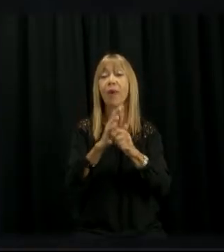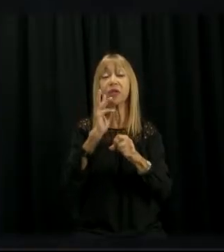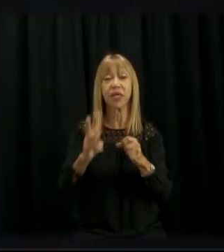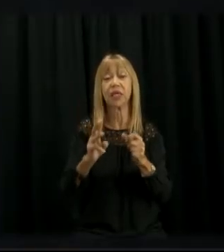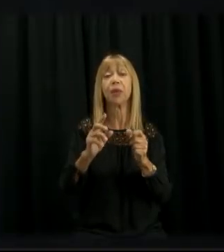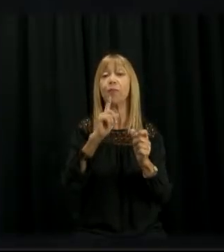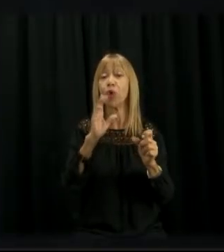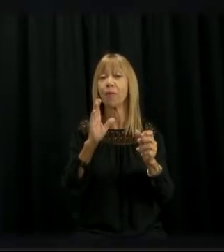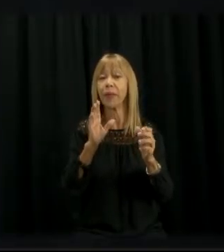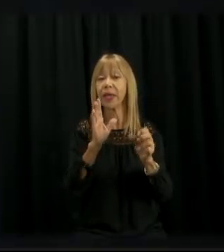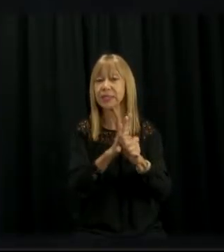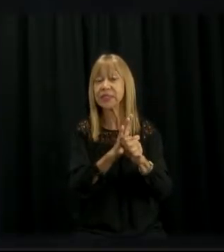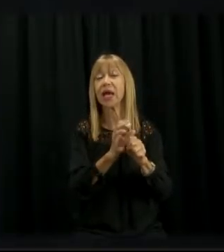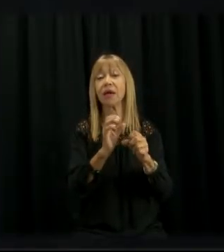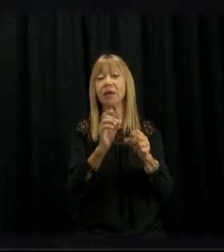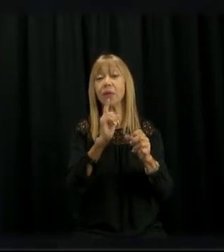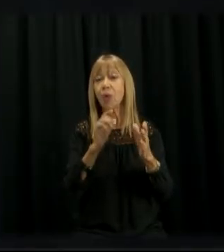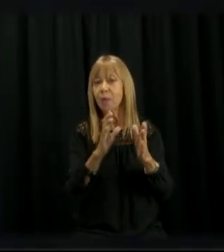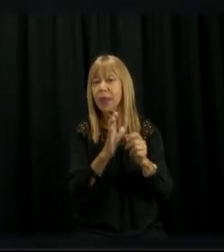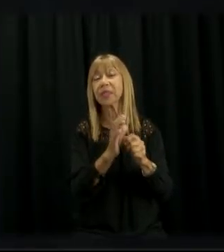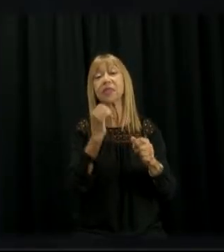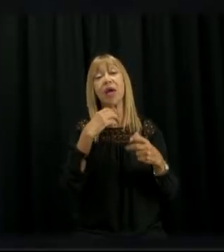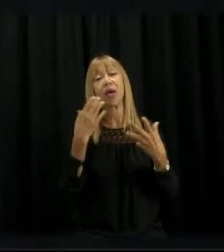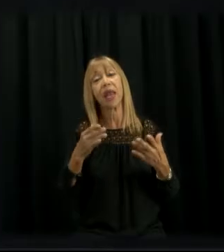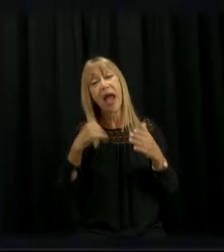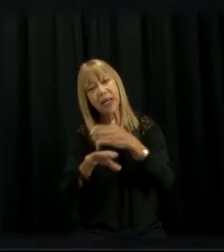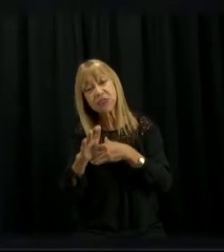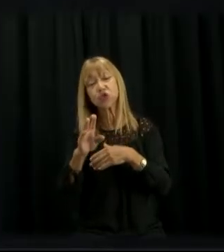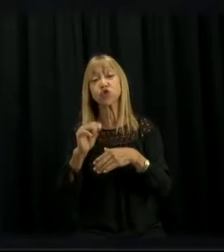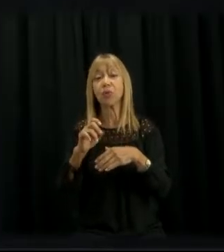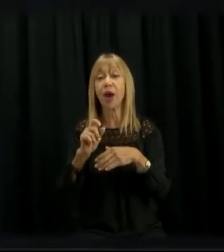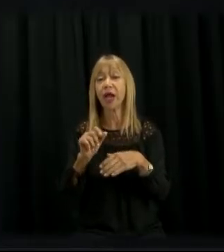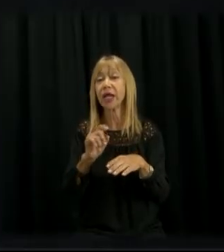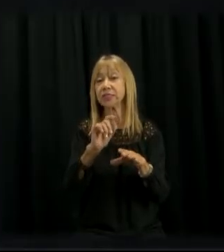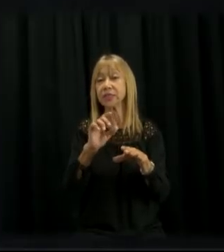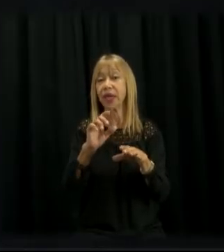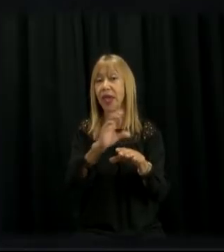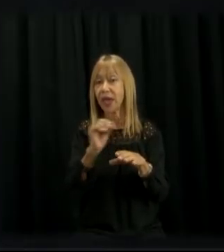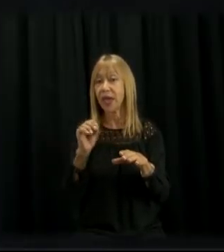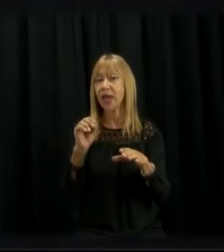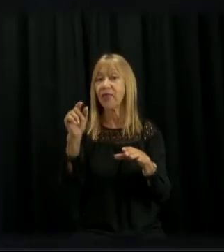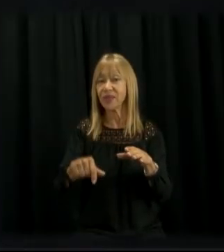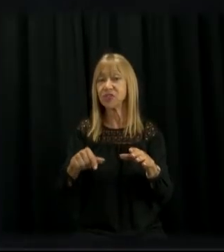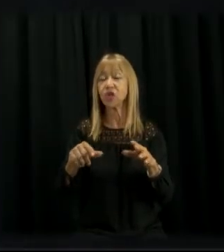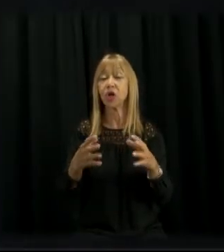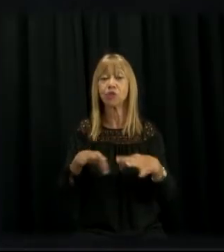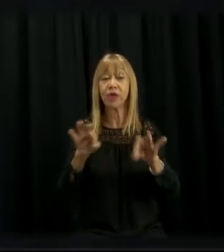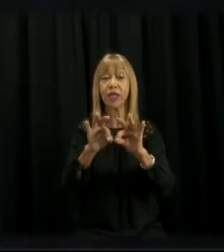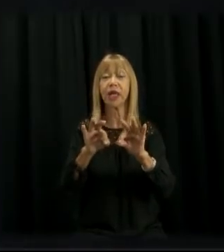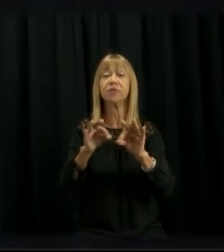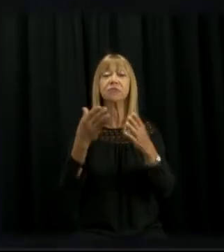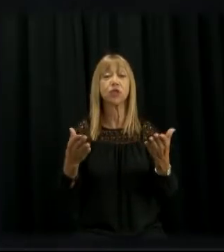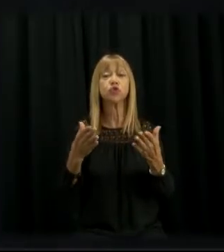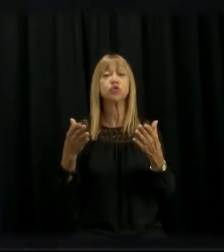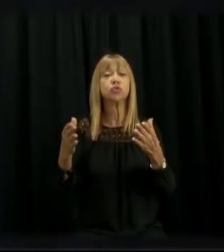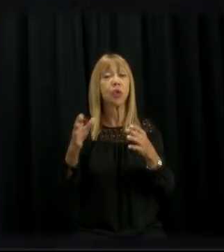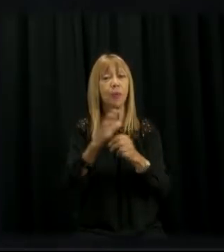para que podremos lograr el propósito de Promesa para llegar al mercado con tasas de